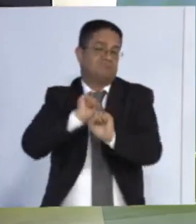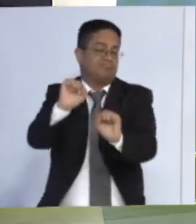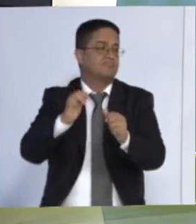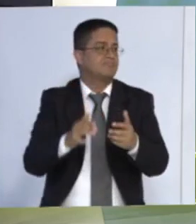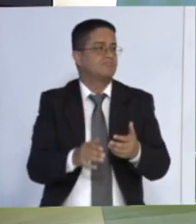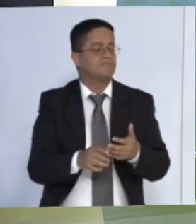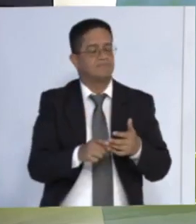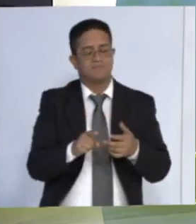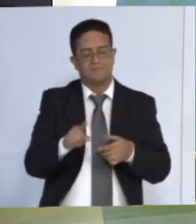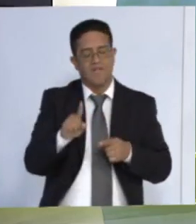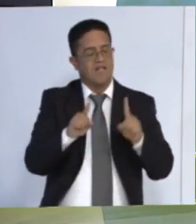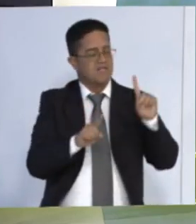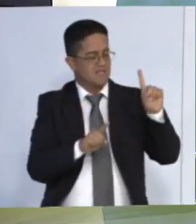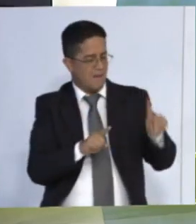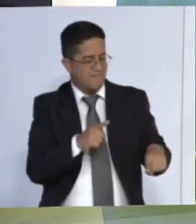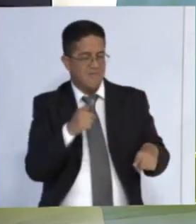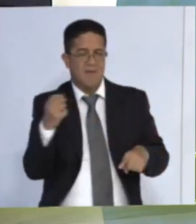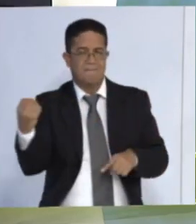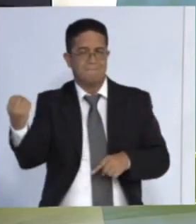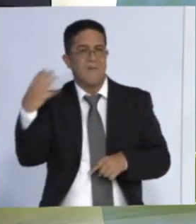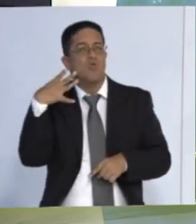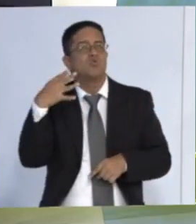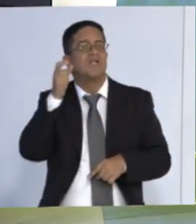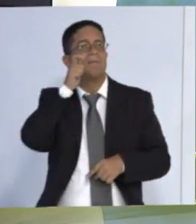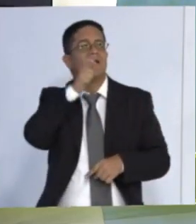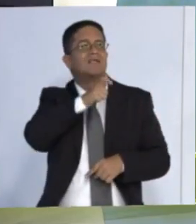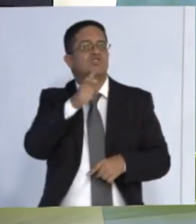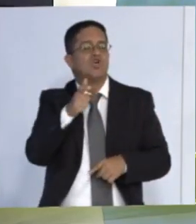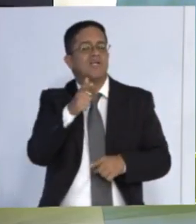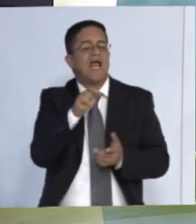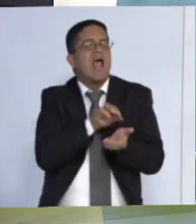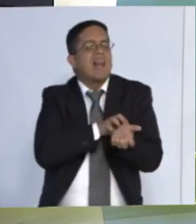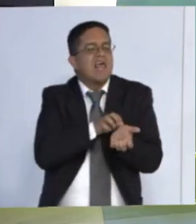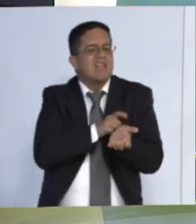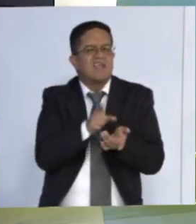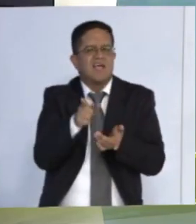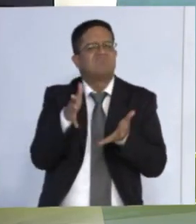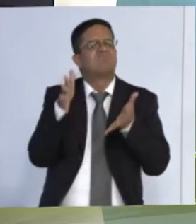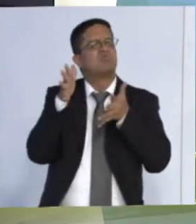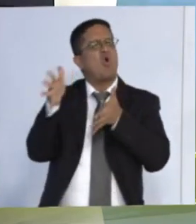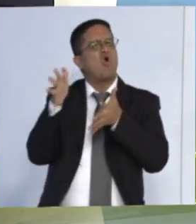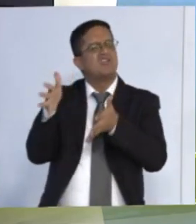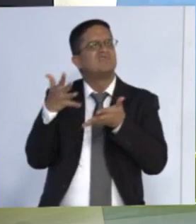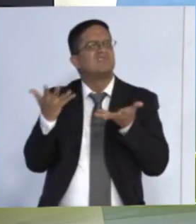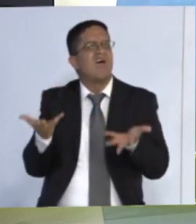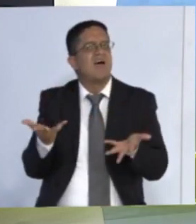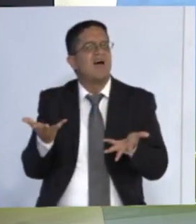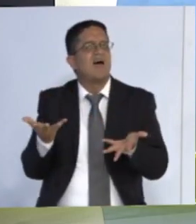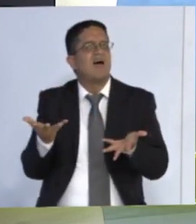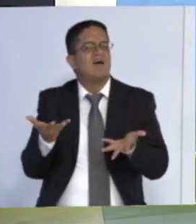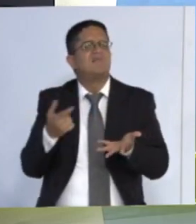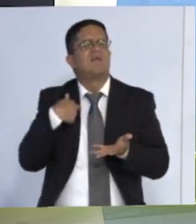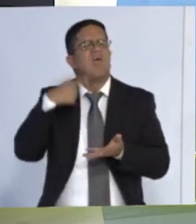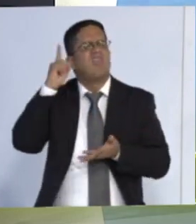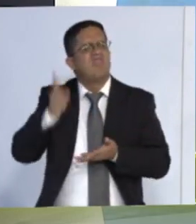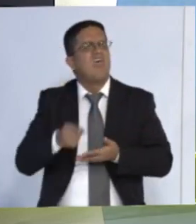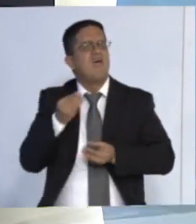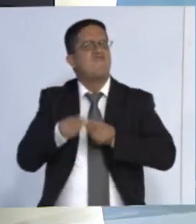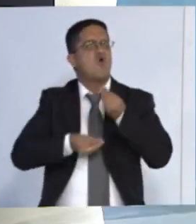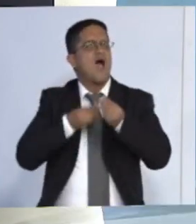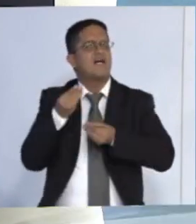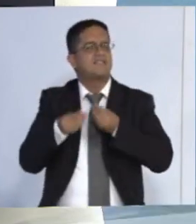nos pregunta que para las personas que son alérgicas constantemente, ¿qué recomienda el doctor? ¿Qué se debe hacer? ¿Esto tiene